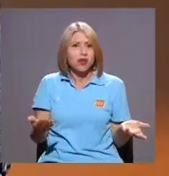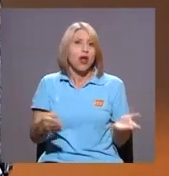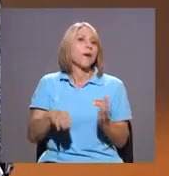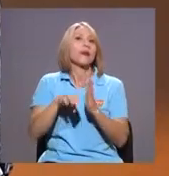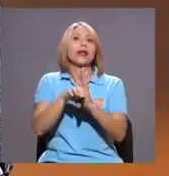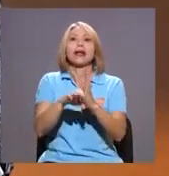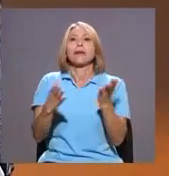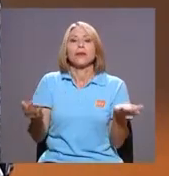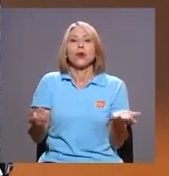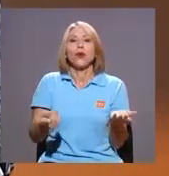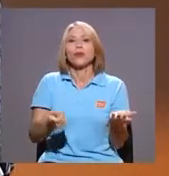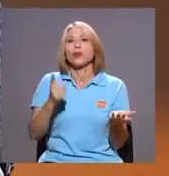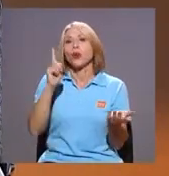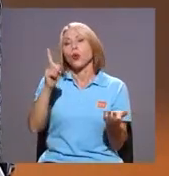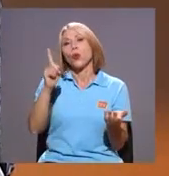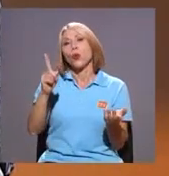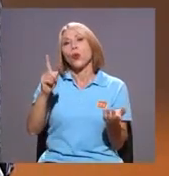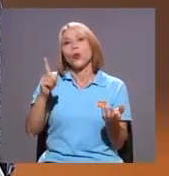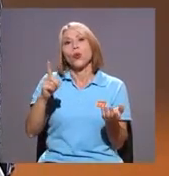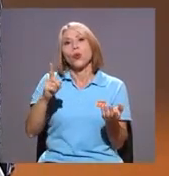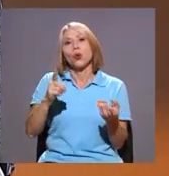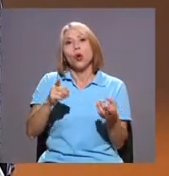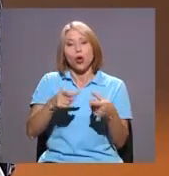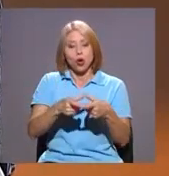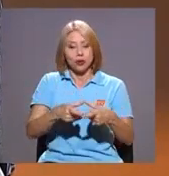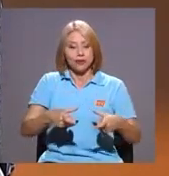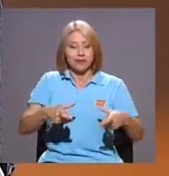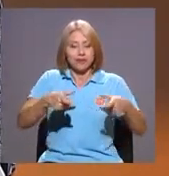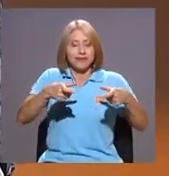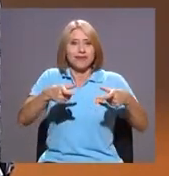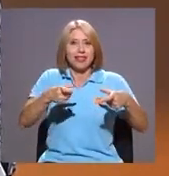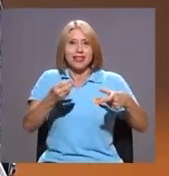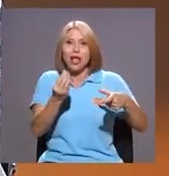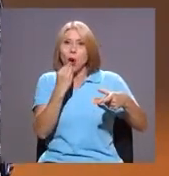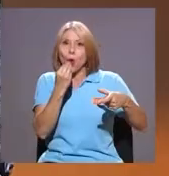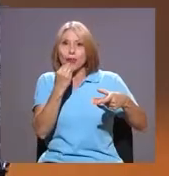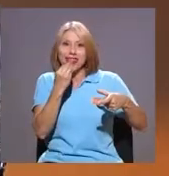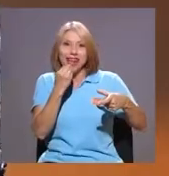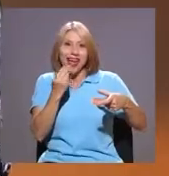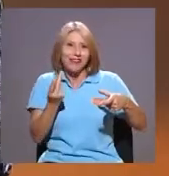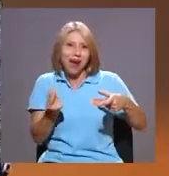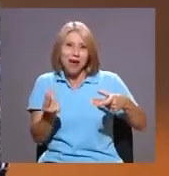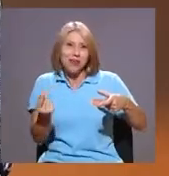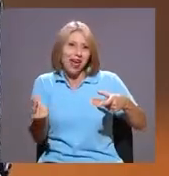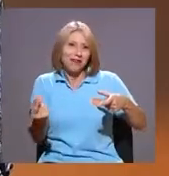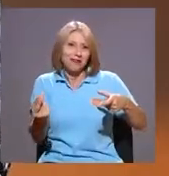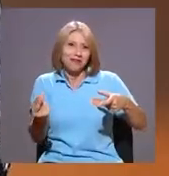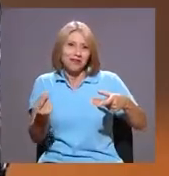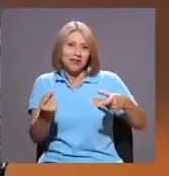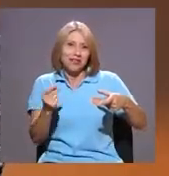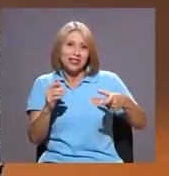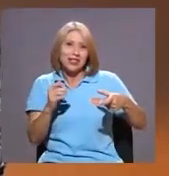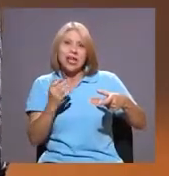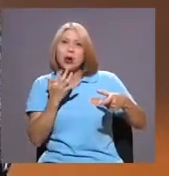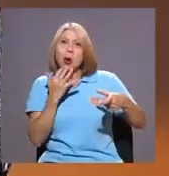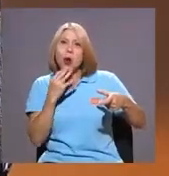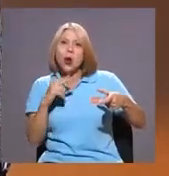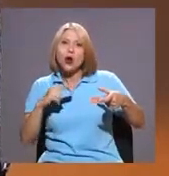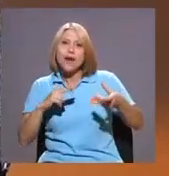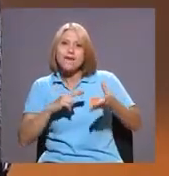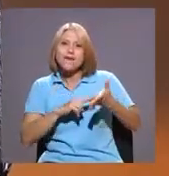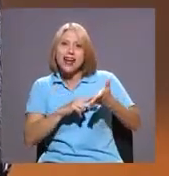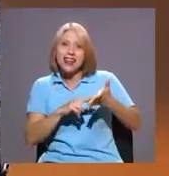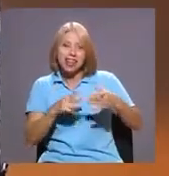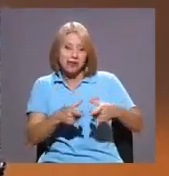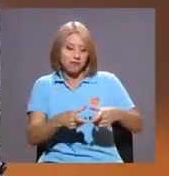Un contenedor de estos de comida, de un color verde, de comida rápida, uno lleva comida para llevar. Estos, en un patio,